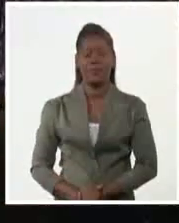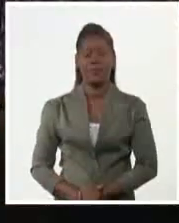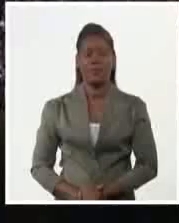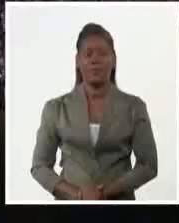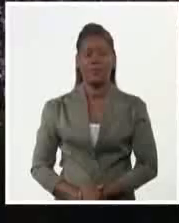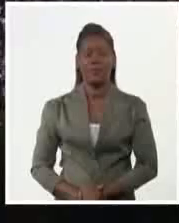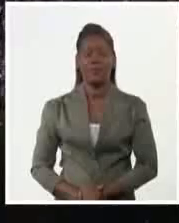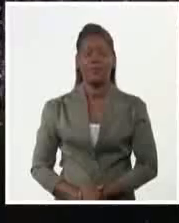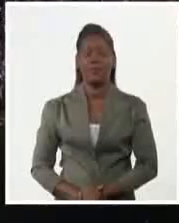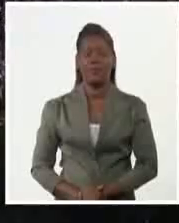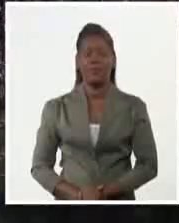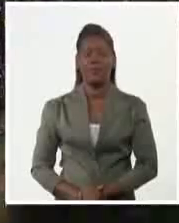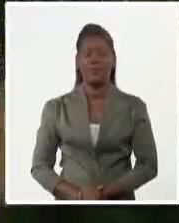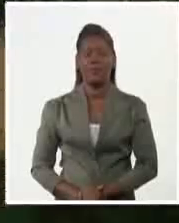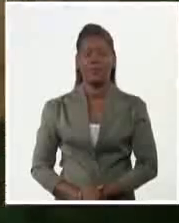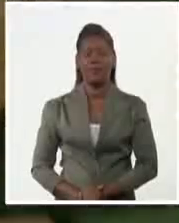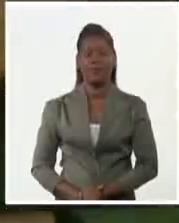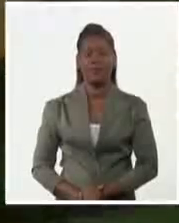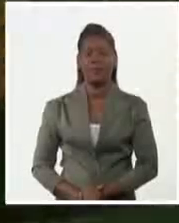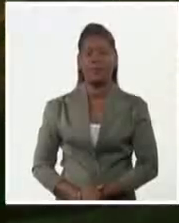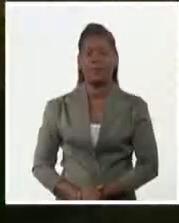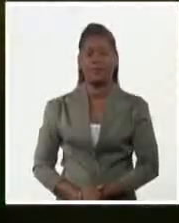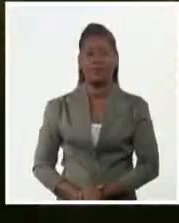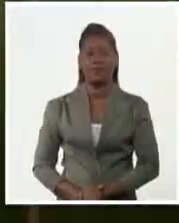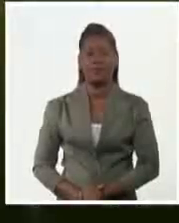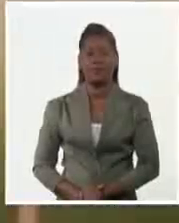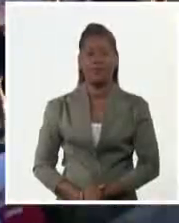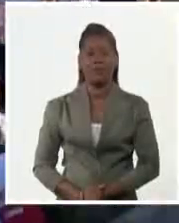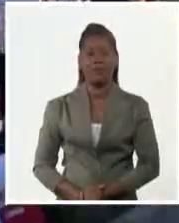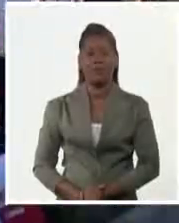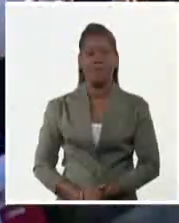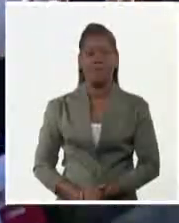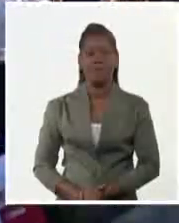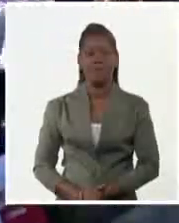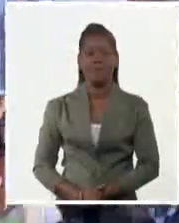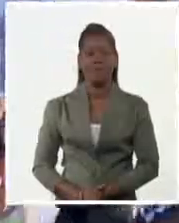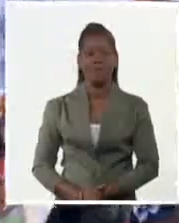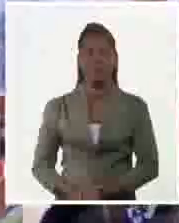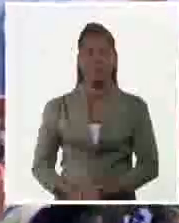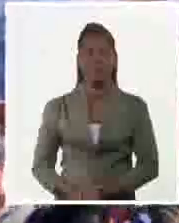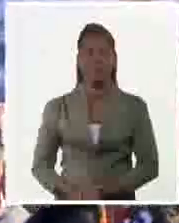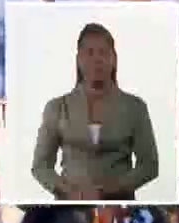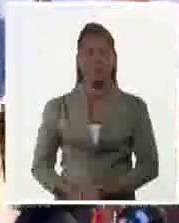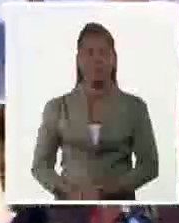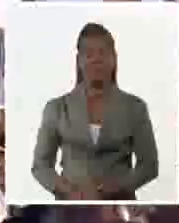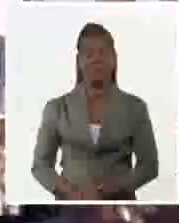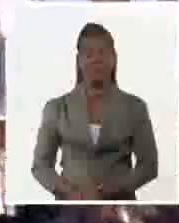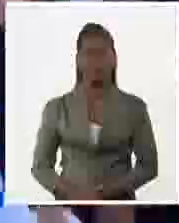Bernardo Espinosa, Sistema Informativo de la Televisión Cubana.